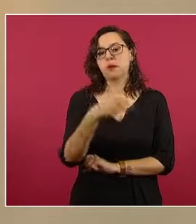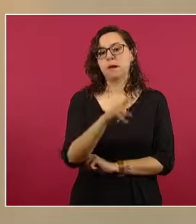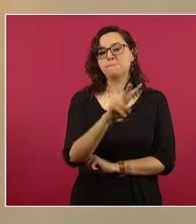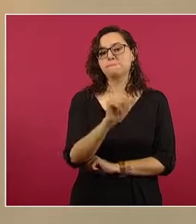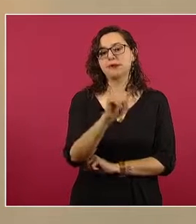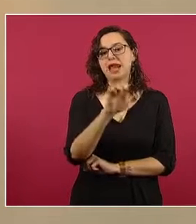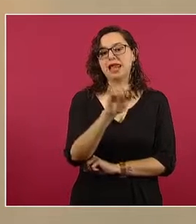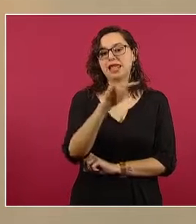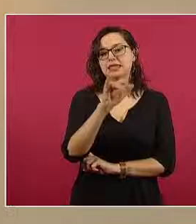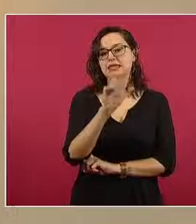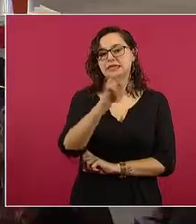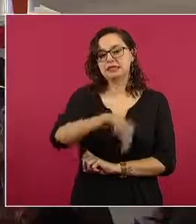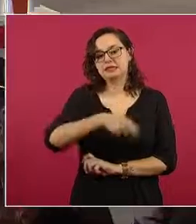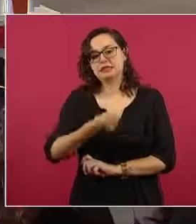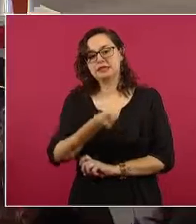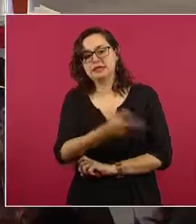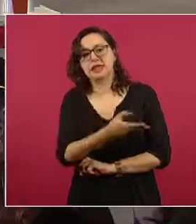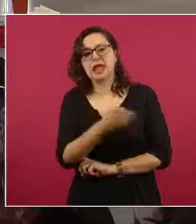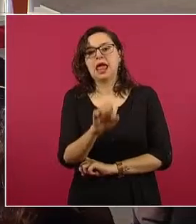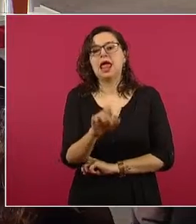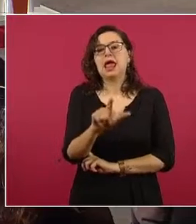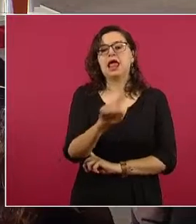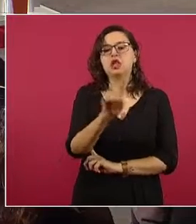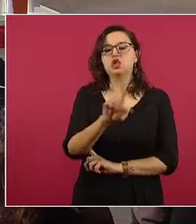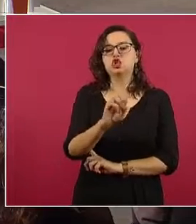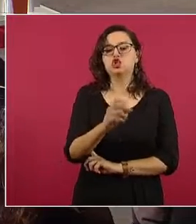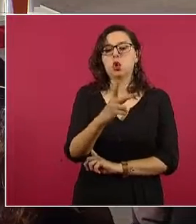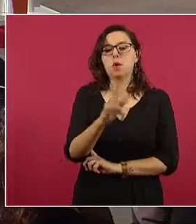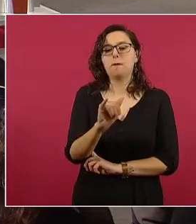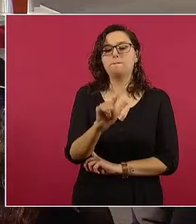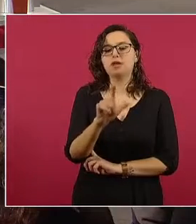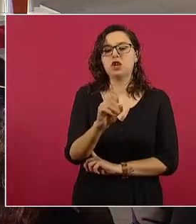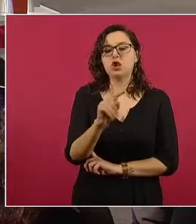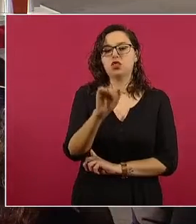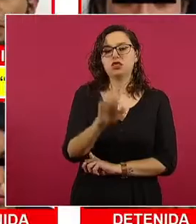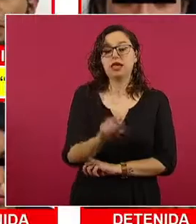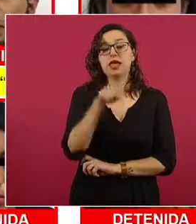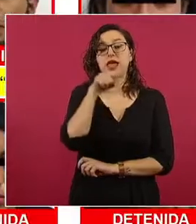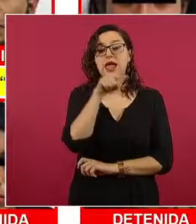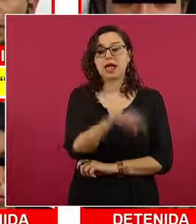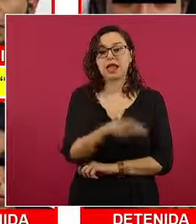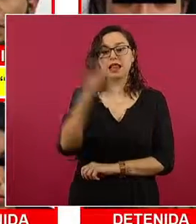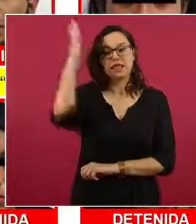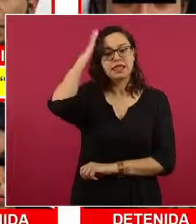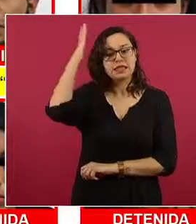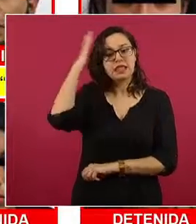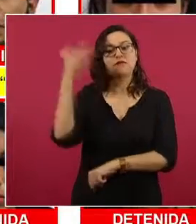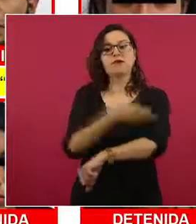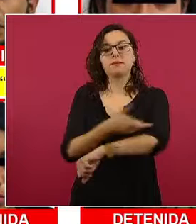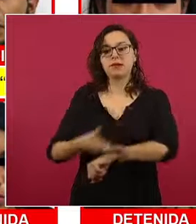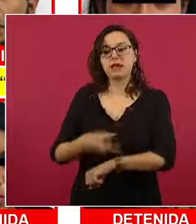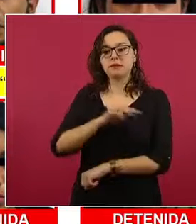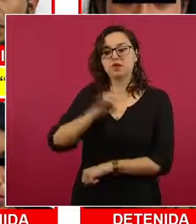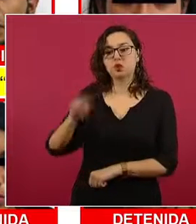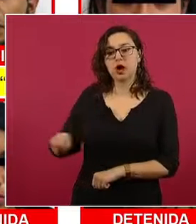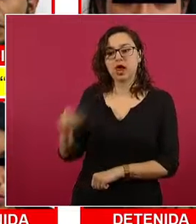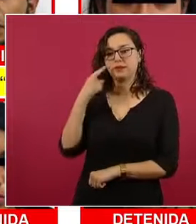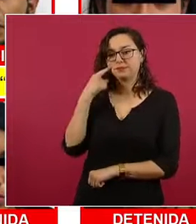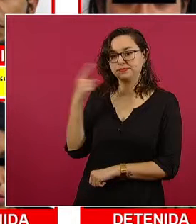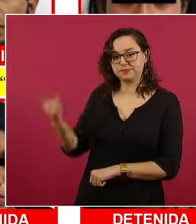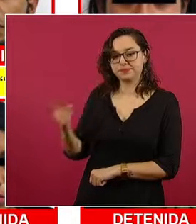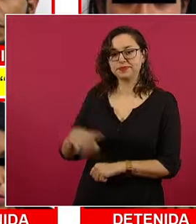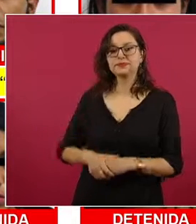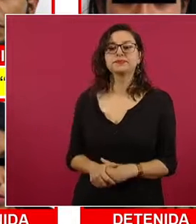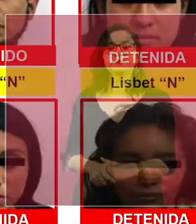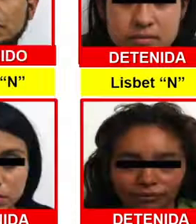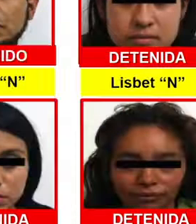de mayo. Él es presunto líder de la familia michoacana en la región. Fue detenido